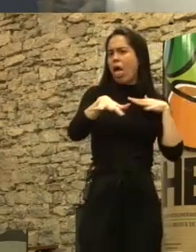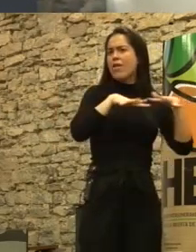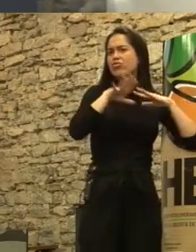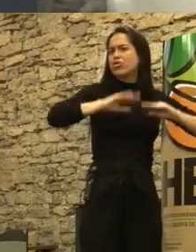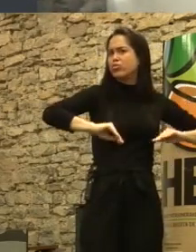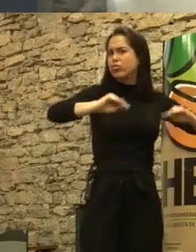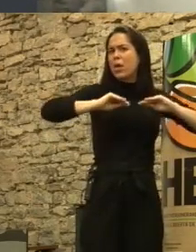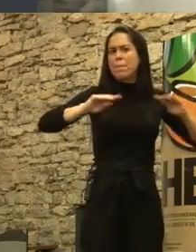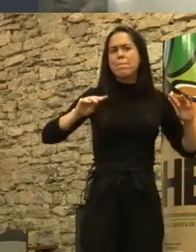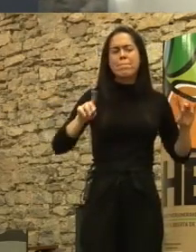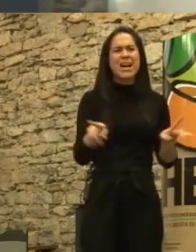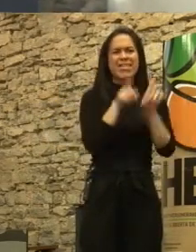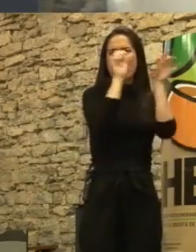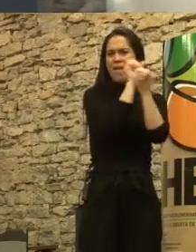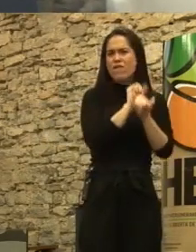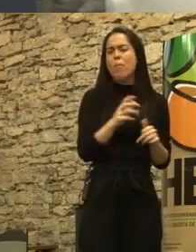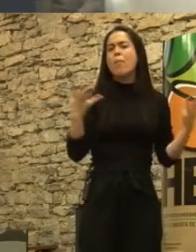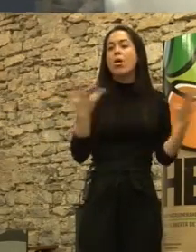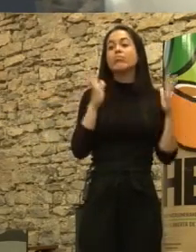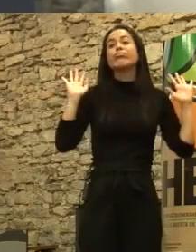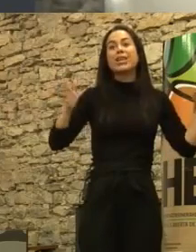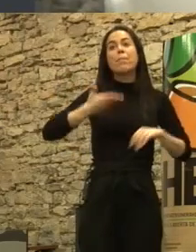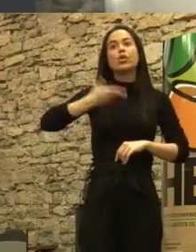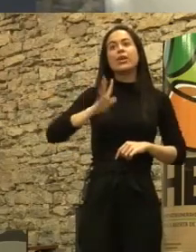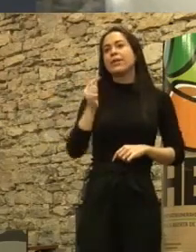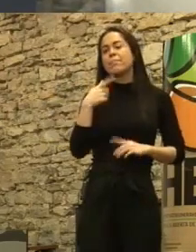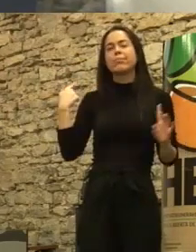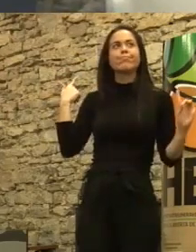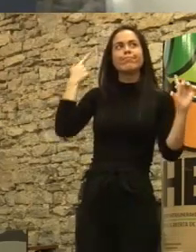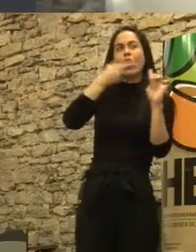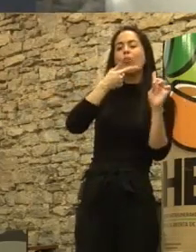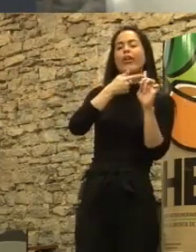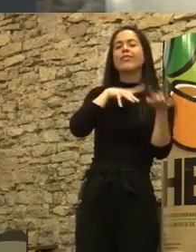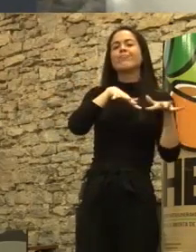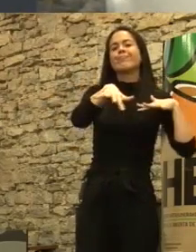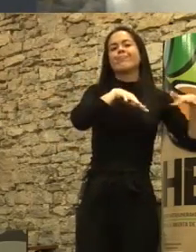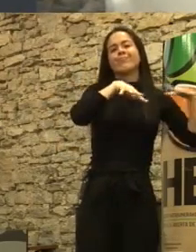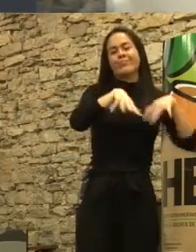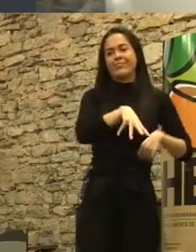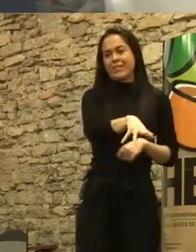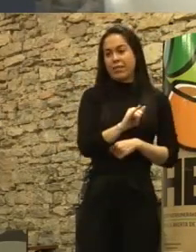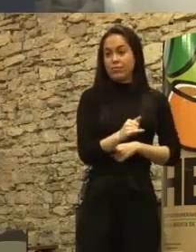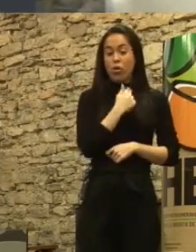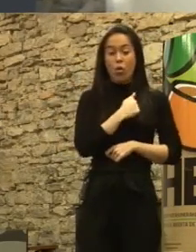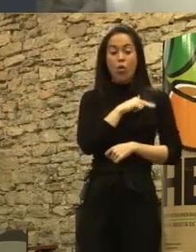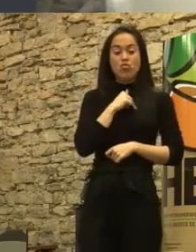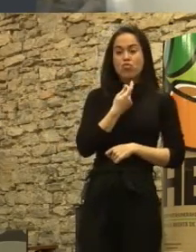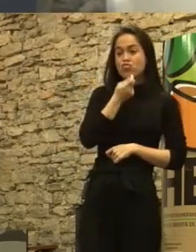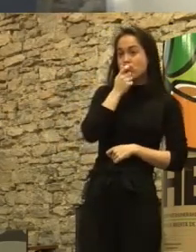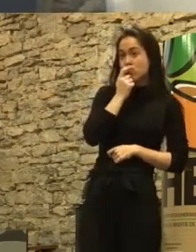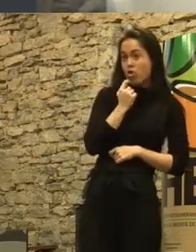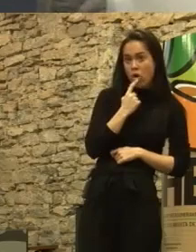llevado a cabo. Lo que me interesa es que hay un motor emprendedor detrás de esta iniciativa. No es la Cruz Roja, no